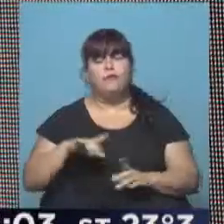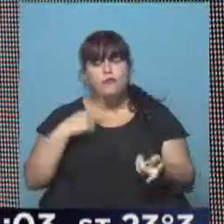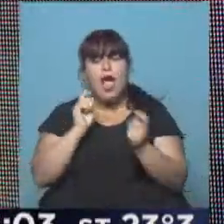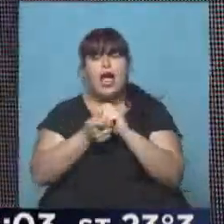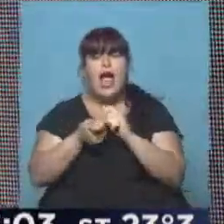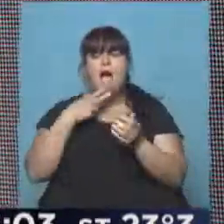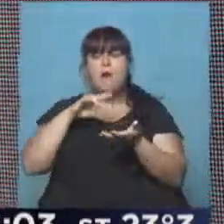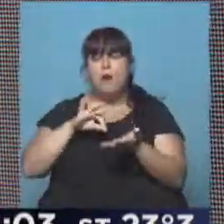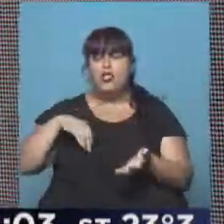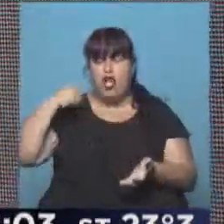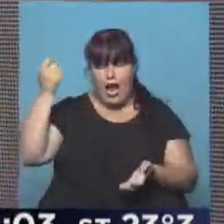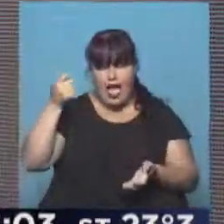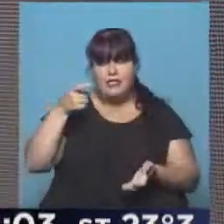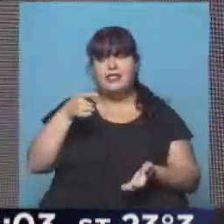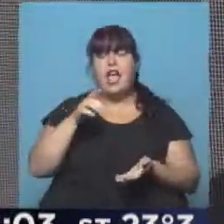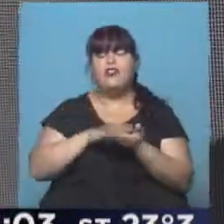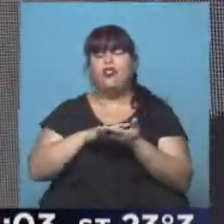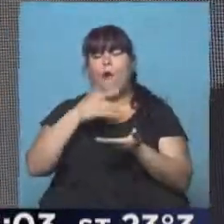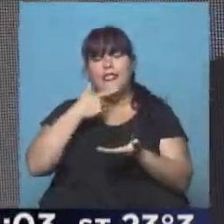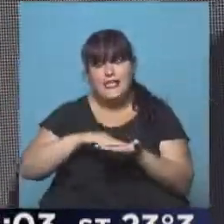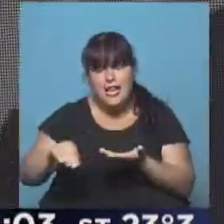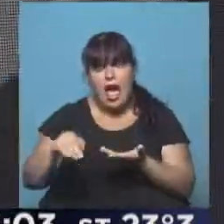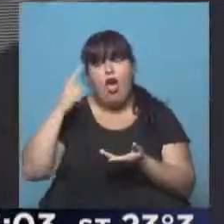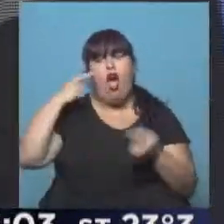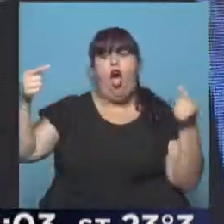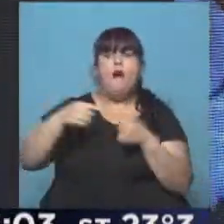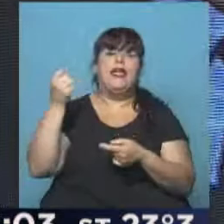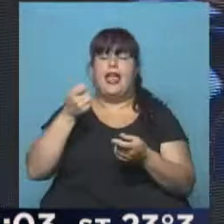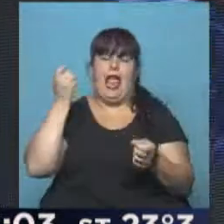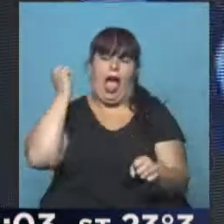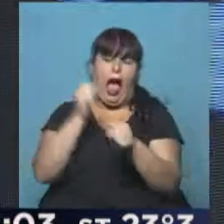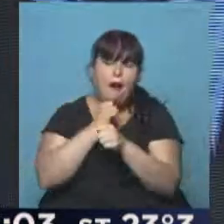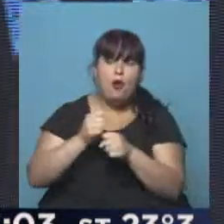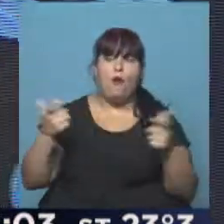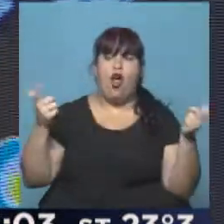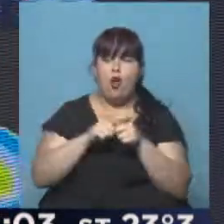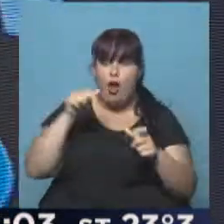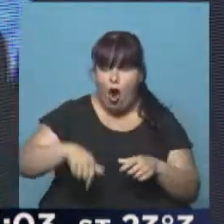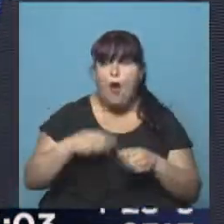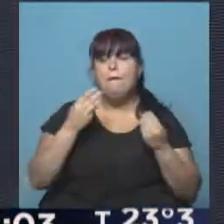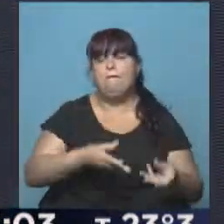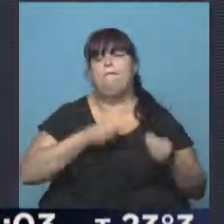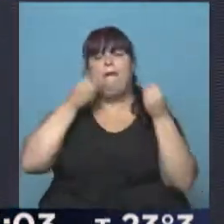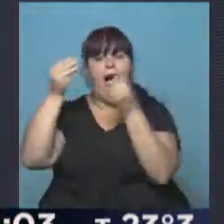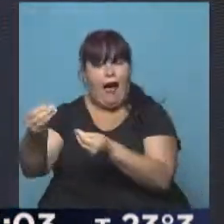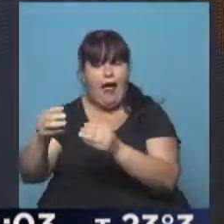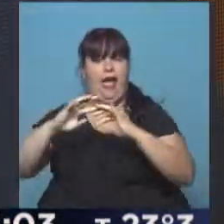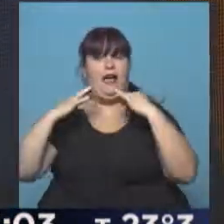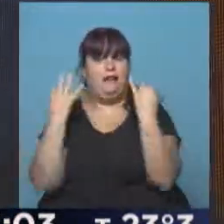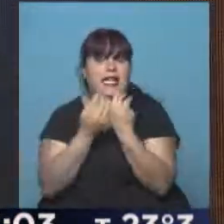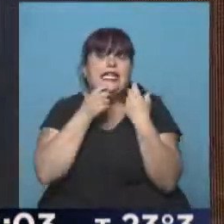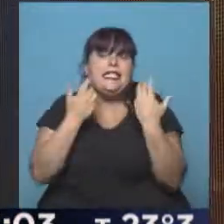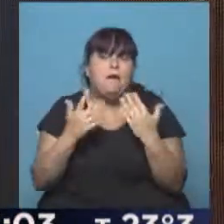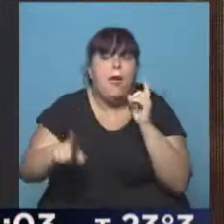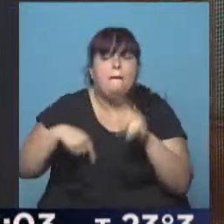Modificación del impuesto a las ganancias en el Senado de la Nación. La idea de la oposición es lograr dictamen en comisión en la jornada de hoy para poder llevarlo, Fernando, si es